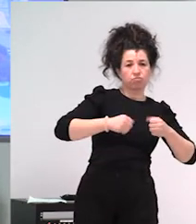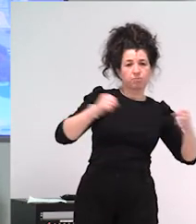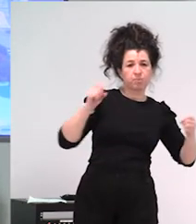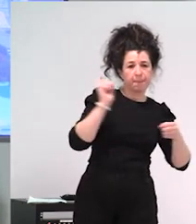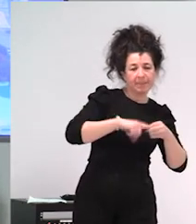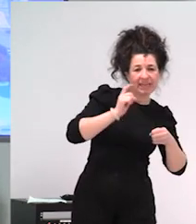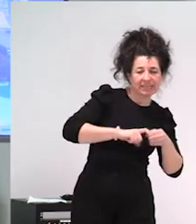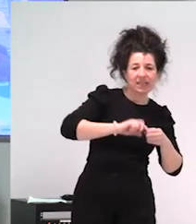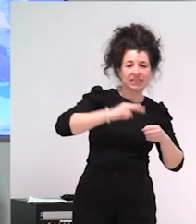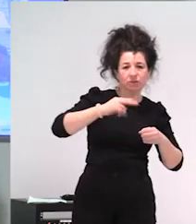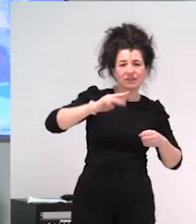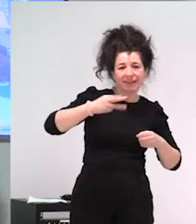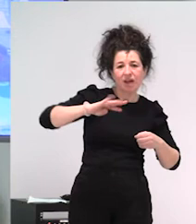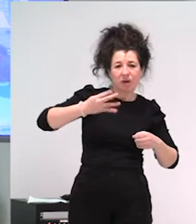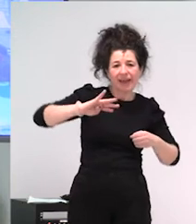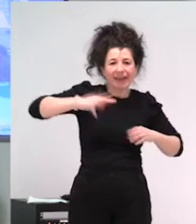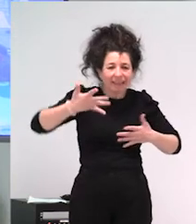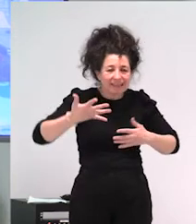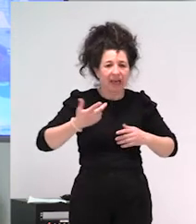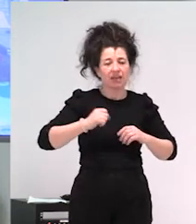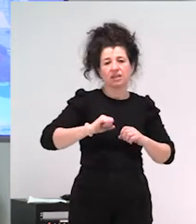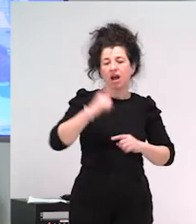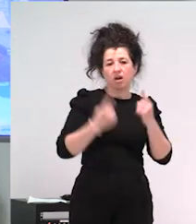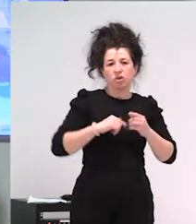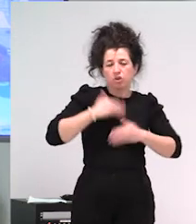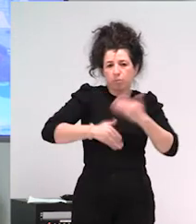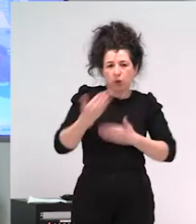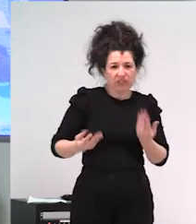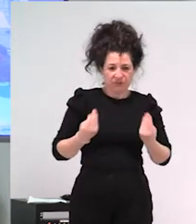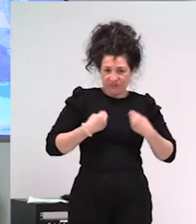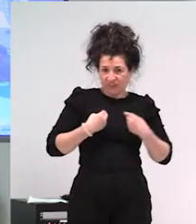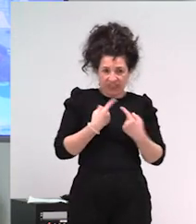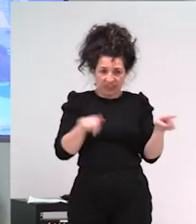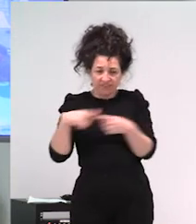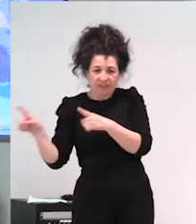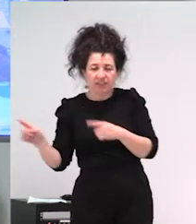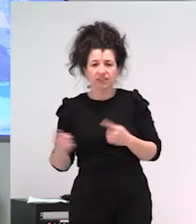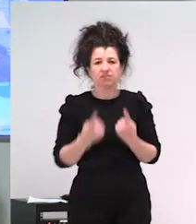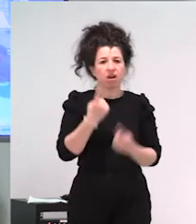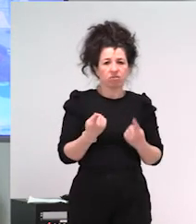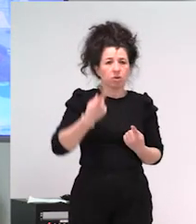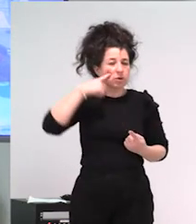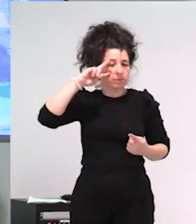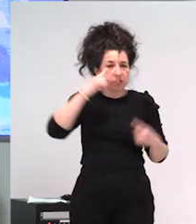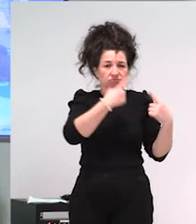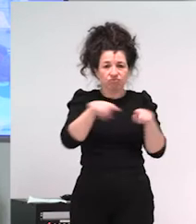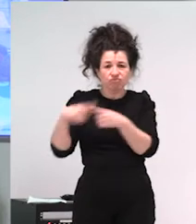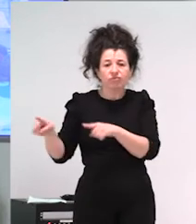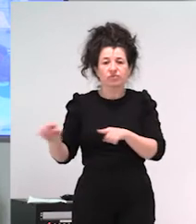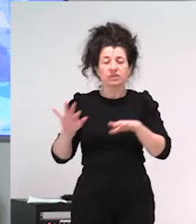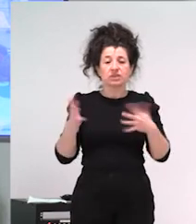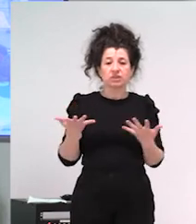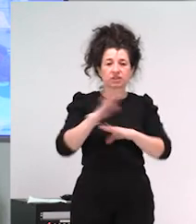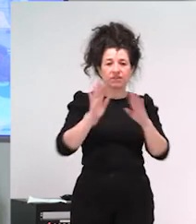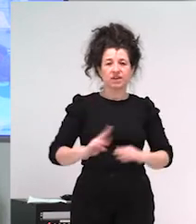terceras, cuartas, quintas militancias y hay procesos vitales diferentes, hay vivencias diferentes, por lo tanto cuando hablamos